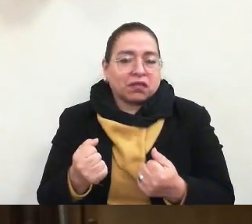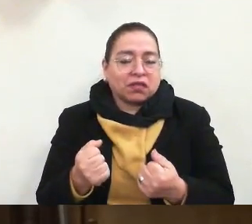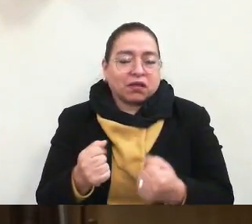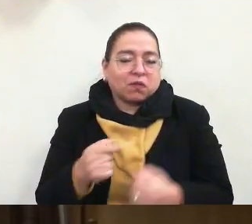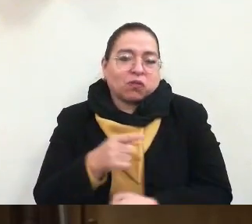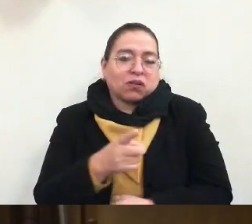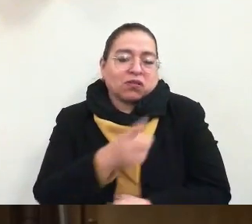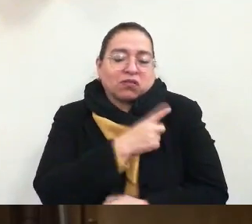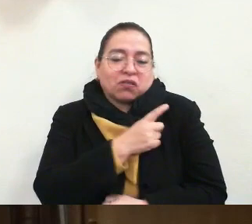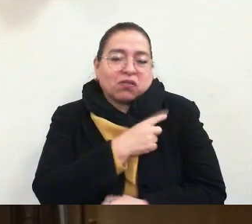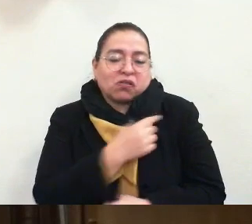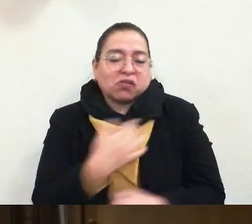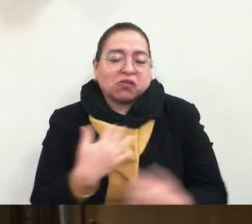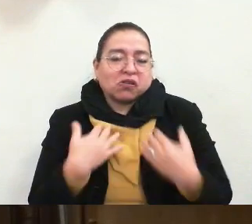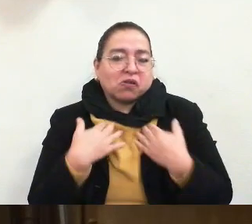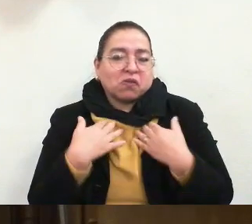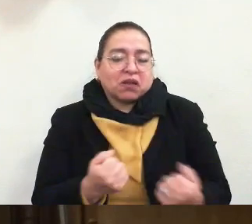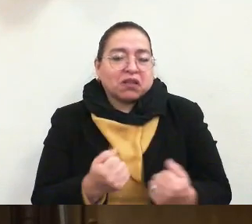quiso decir.